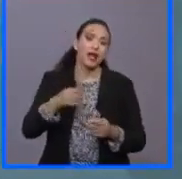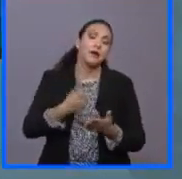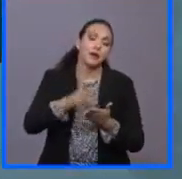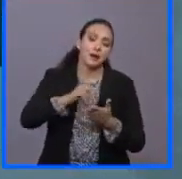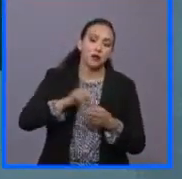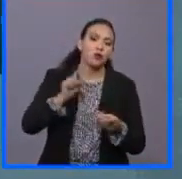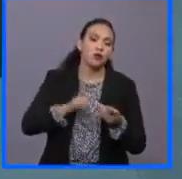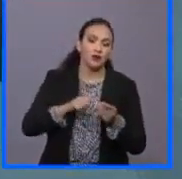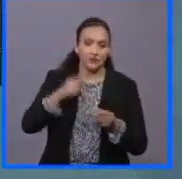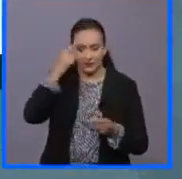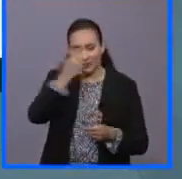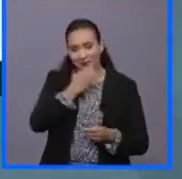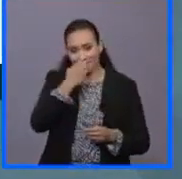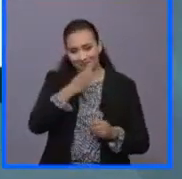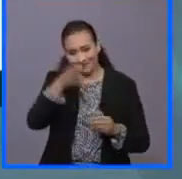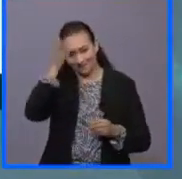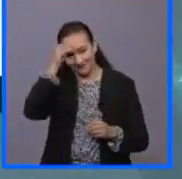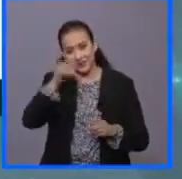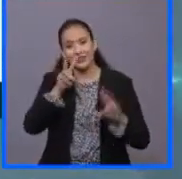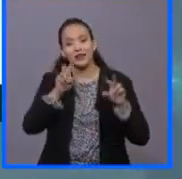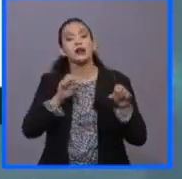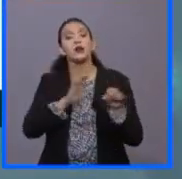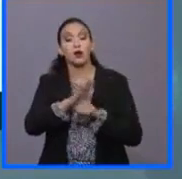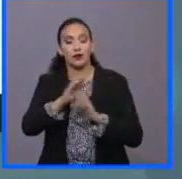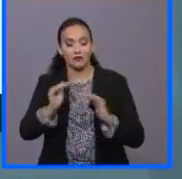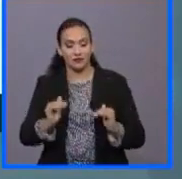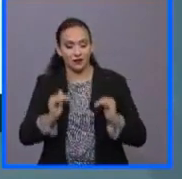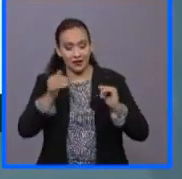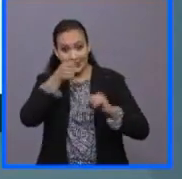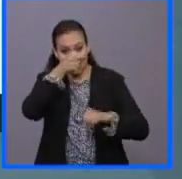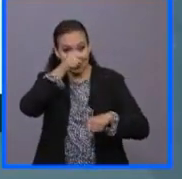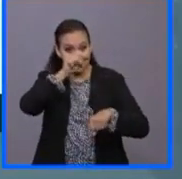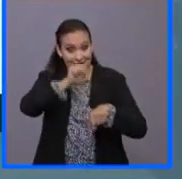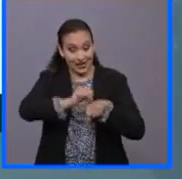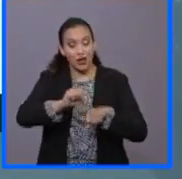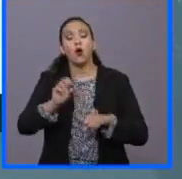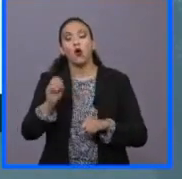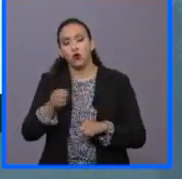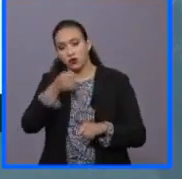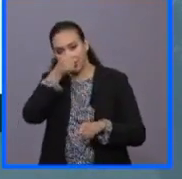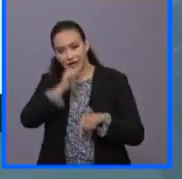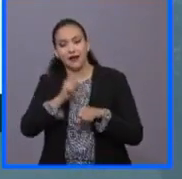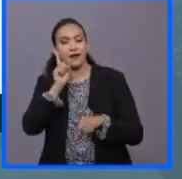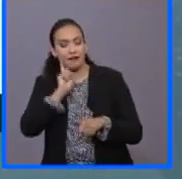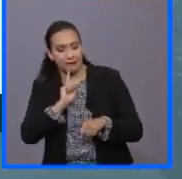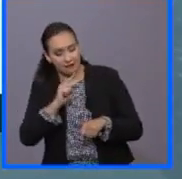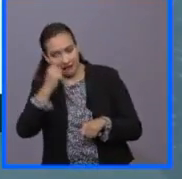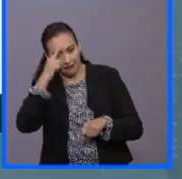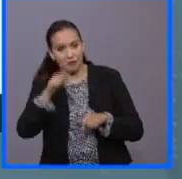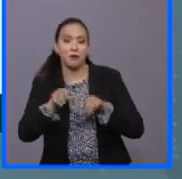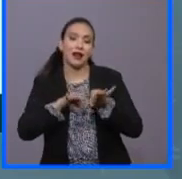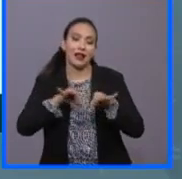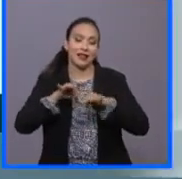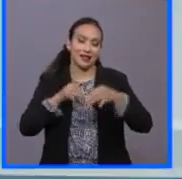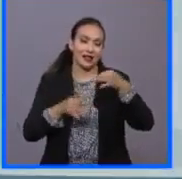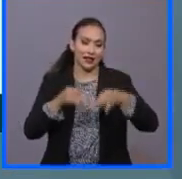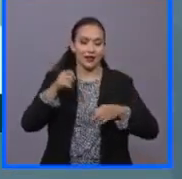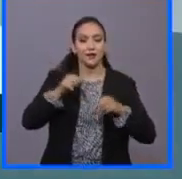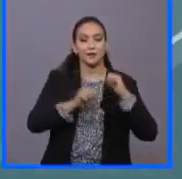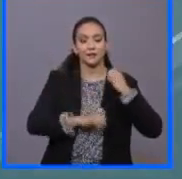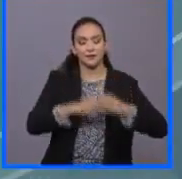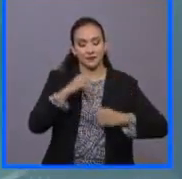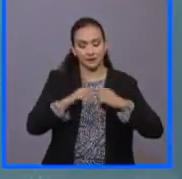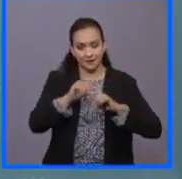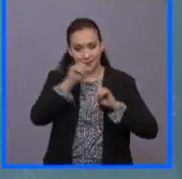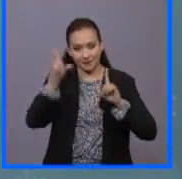la habilitación que permite acceder a la categoría de secretaria y secretario de Tribunal Laboral del Poder Judicial de